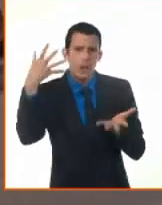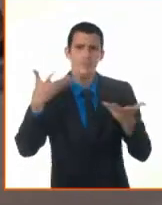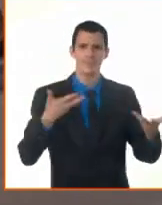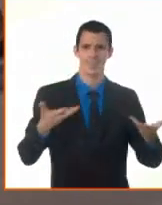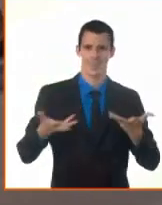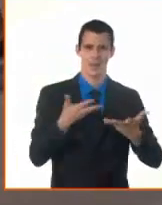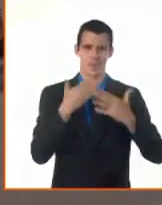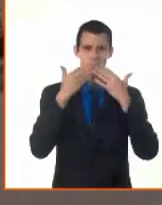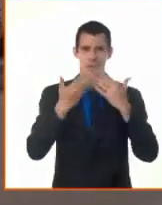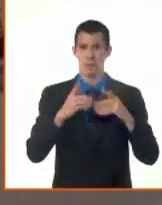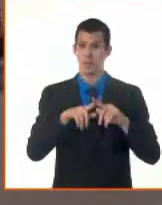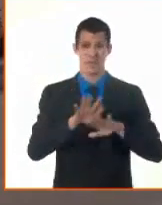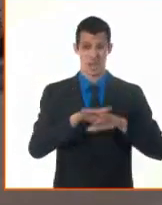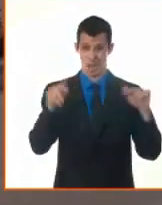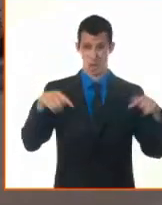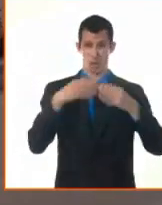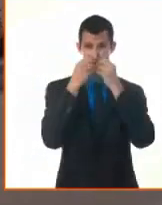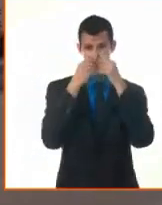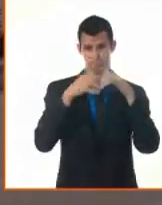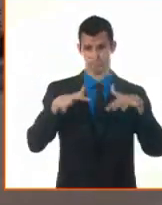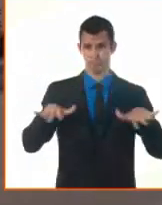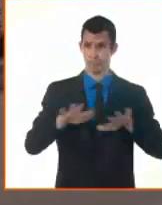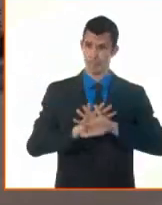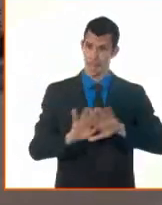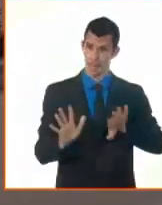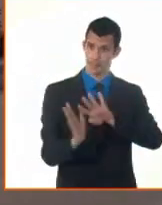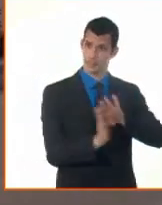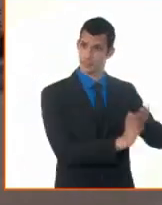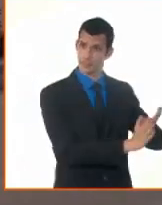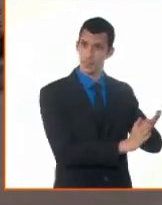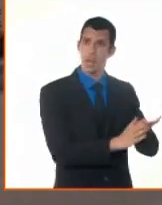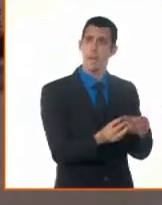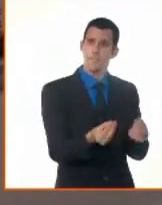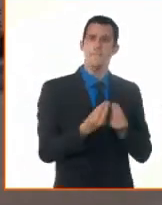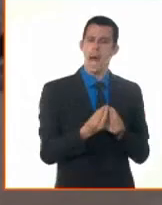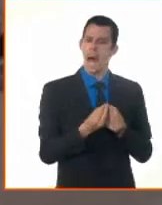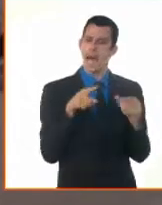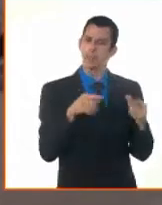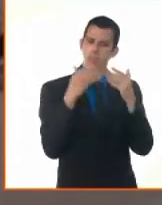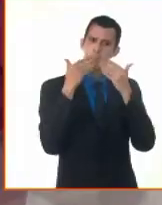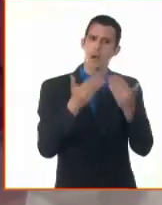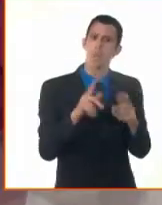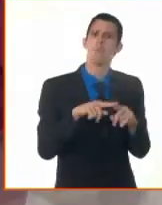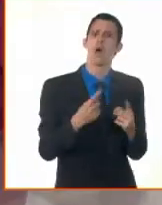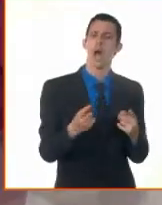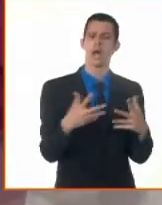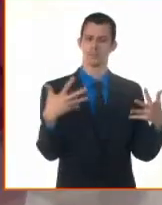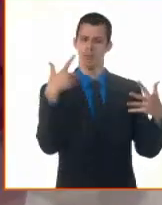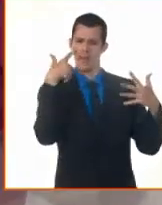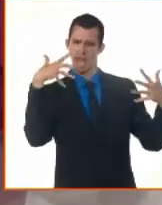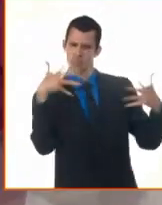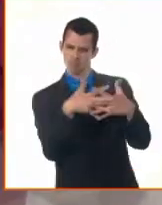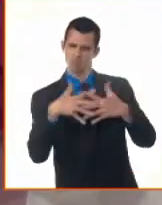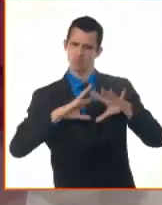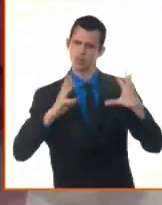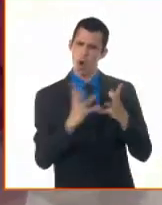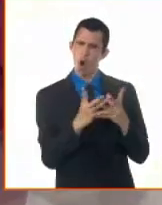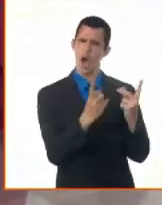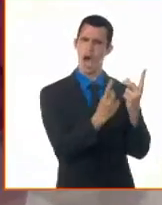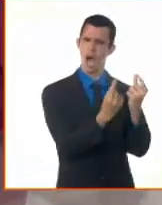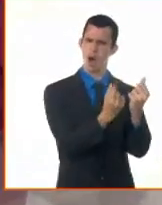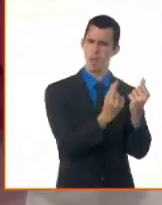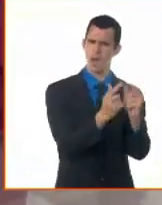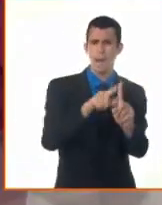económica como bien te decía sino una integración que una Sur una propuesta en su momento